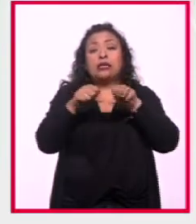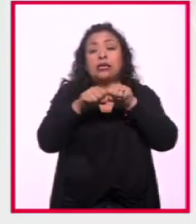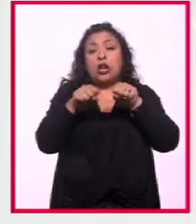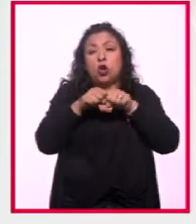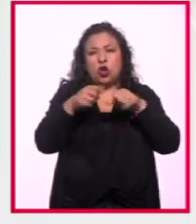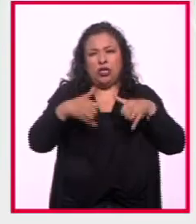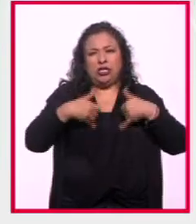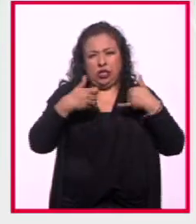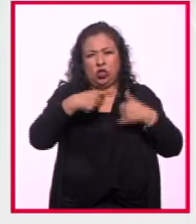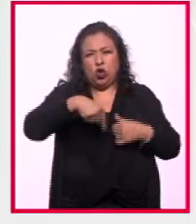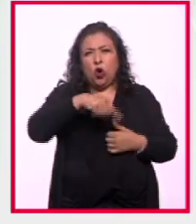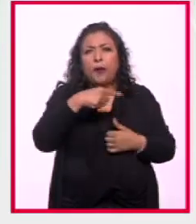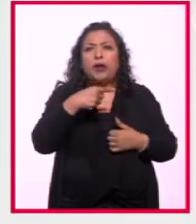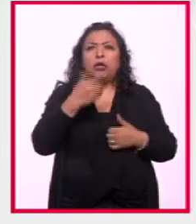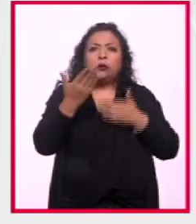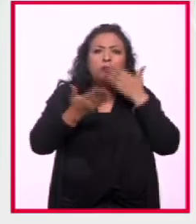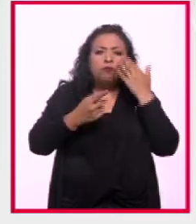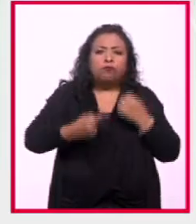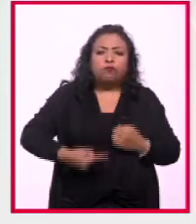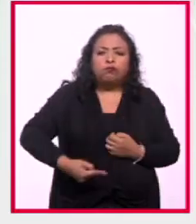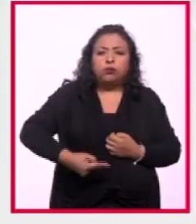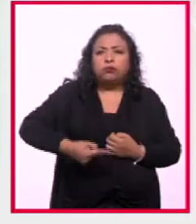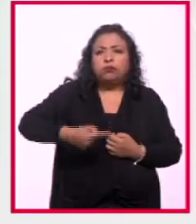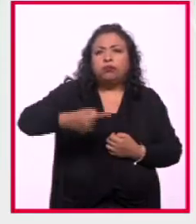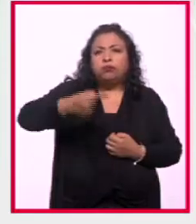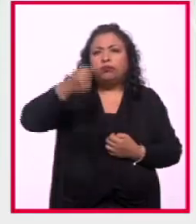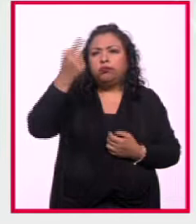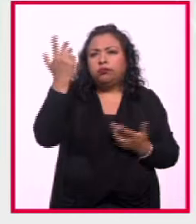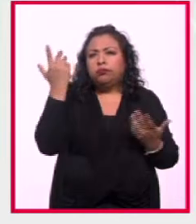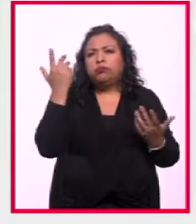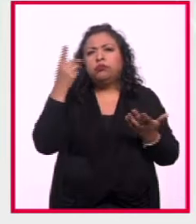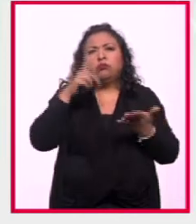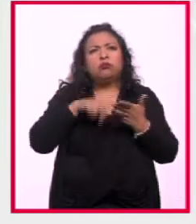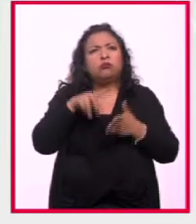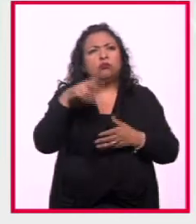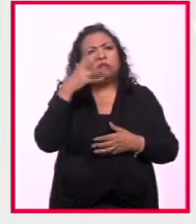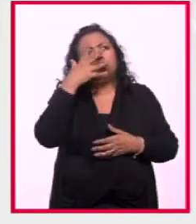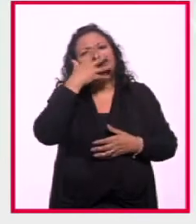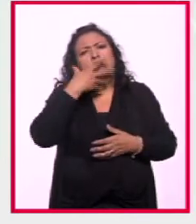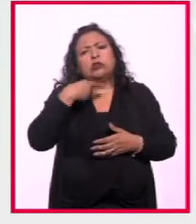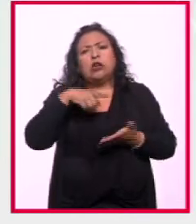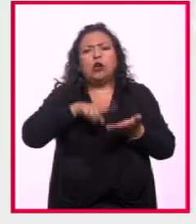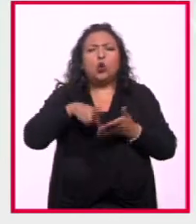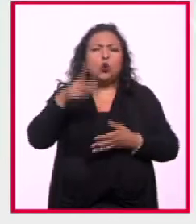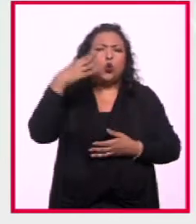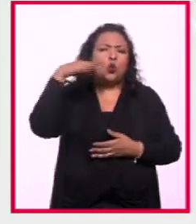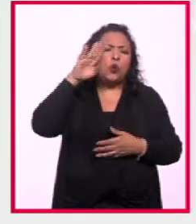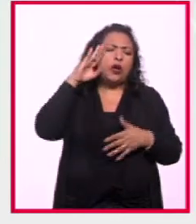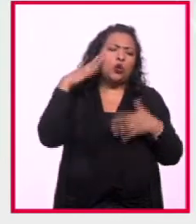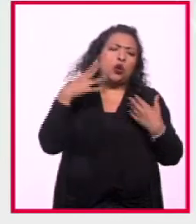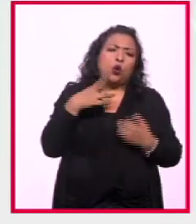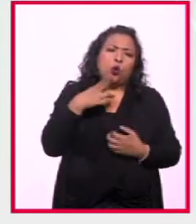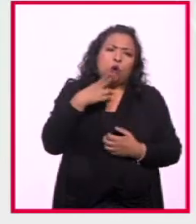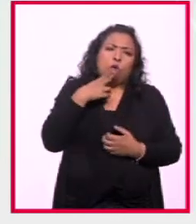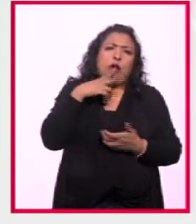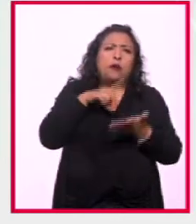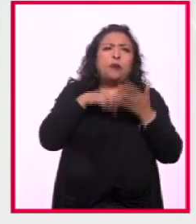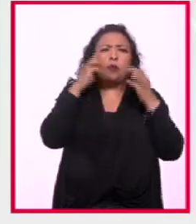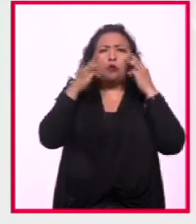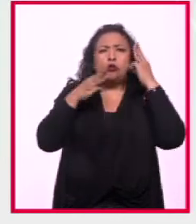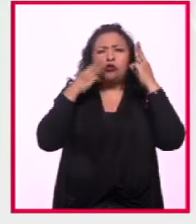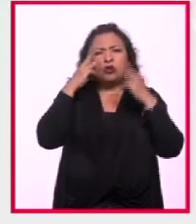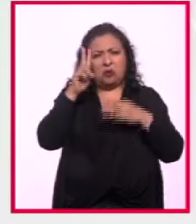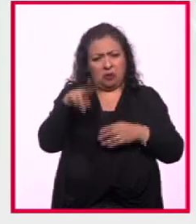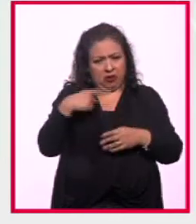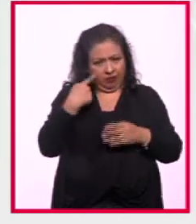estudien y crezcan al red de las maravillas que tiene cuba preservadas en sus museos es